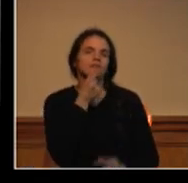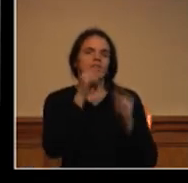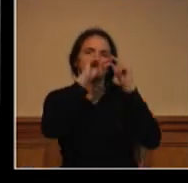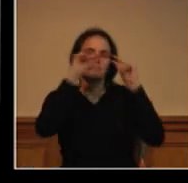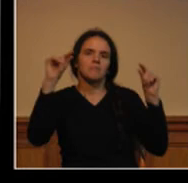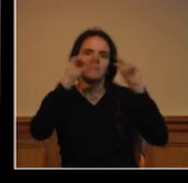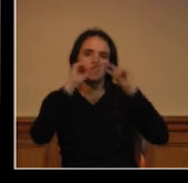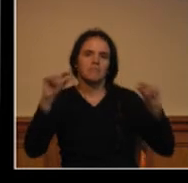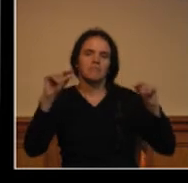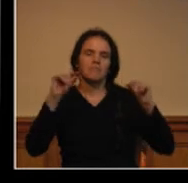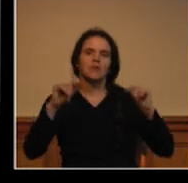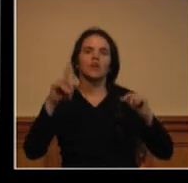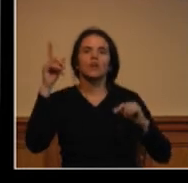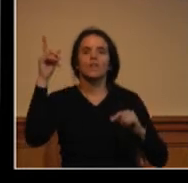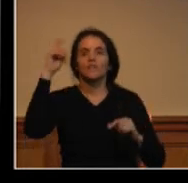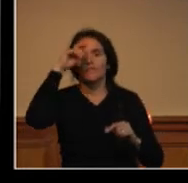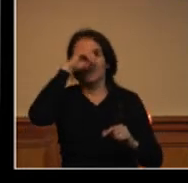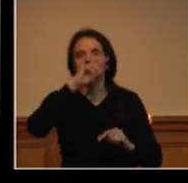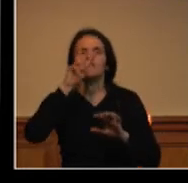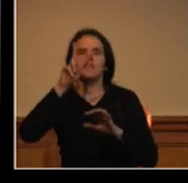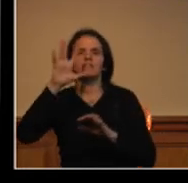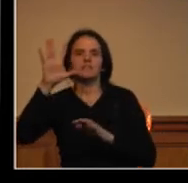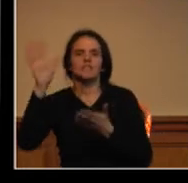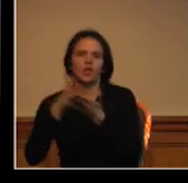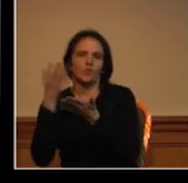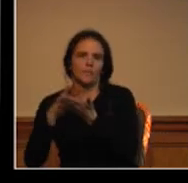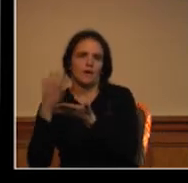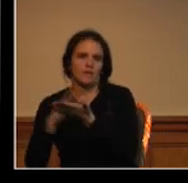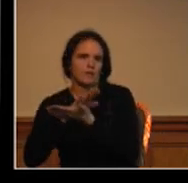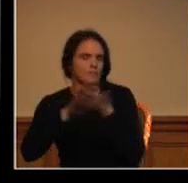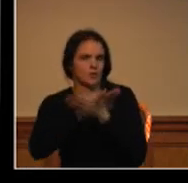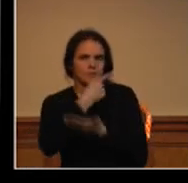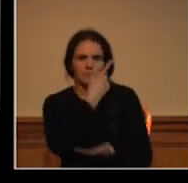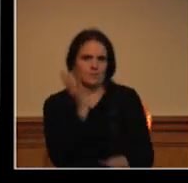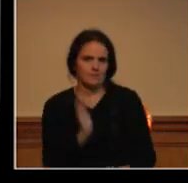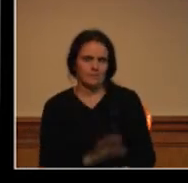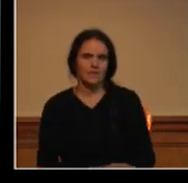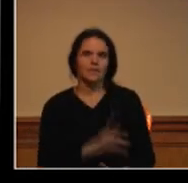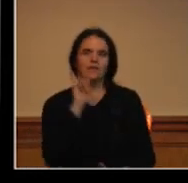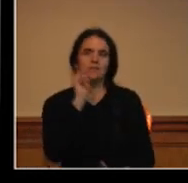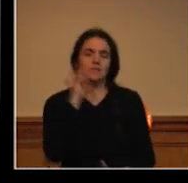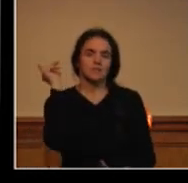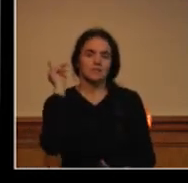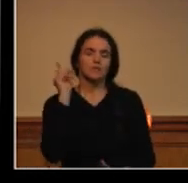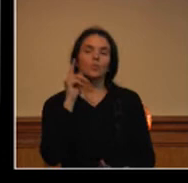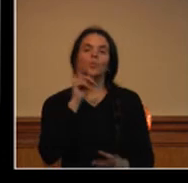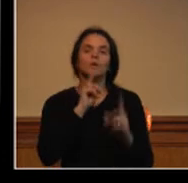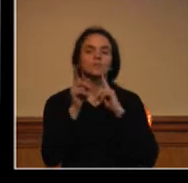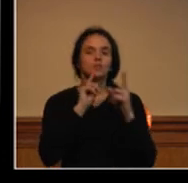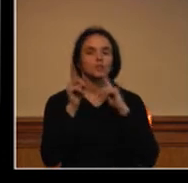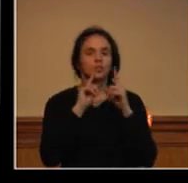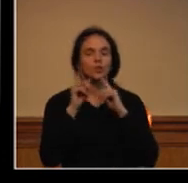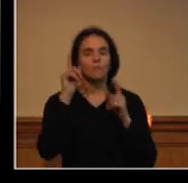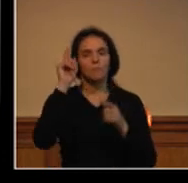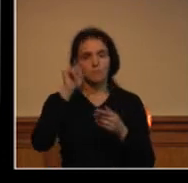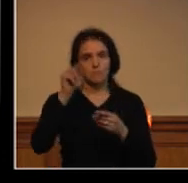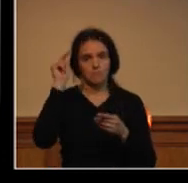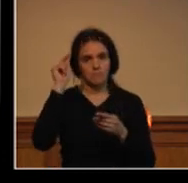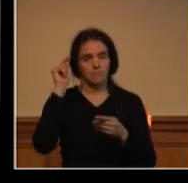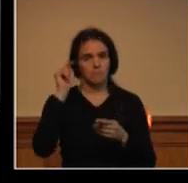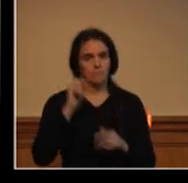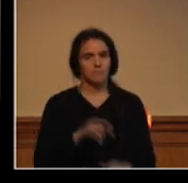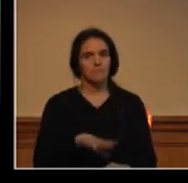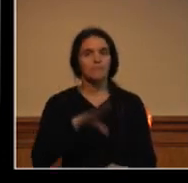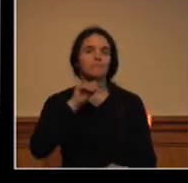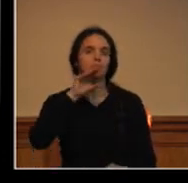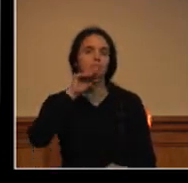oración y el más complejo tiene 25 páginas en este mundo. Si seleccionamos un cuento, ponemos play. Cuando